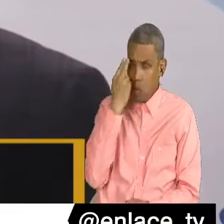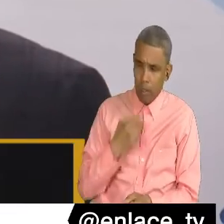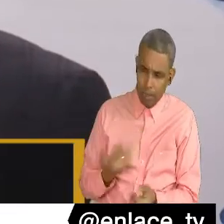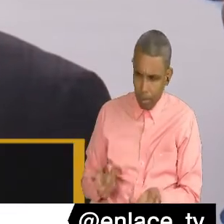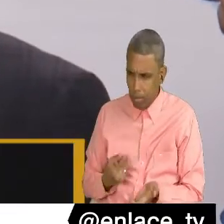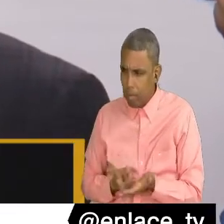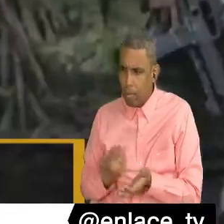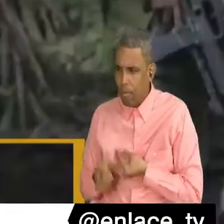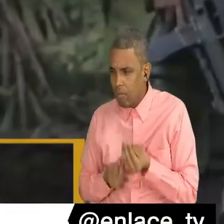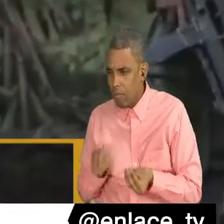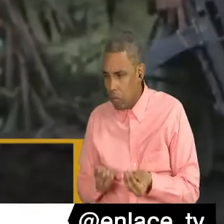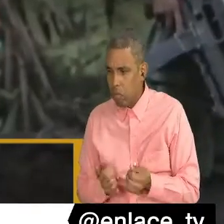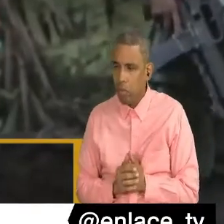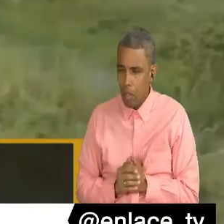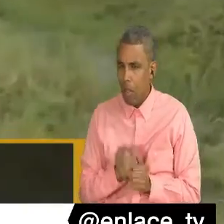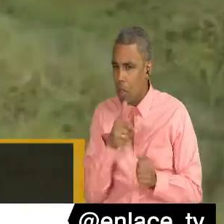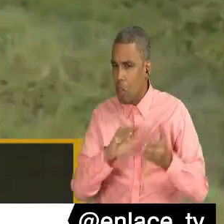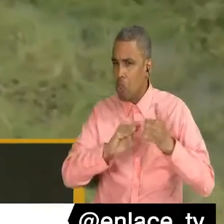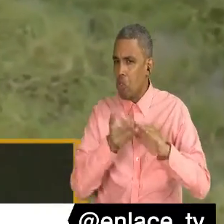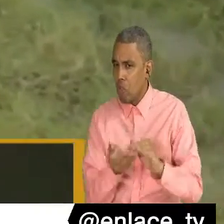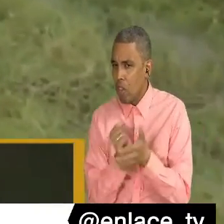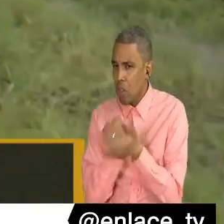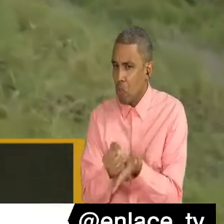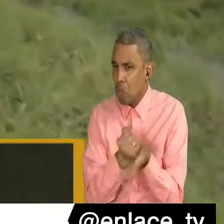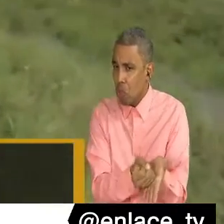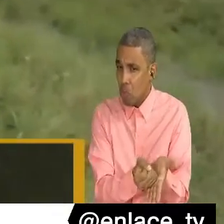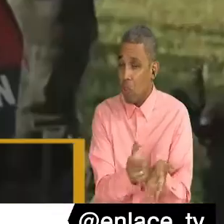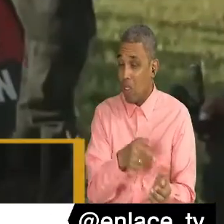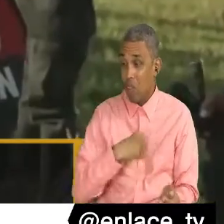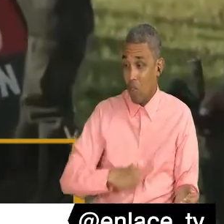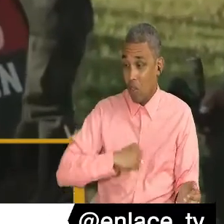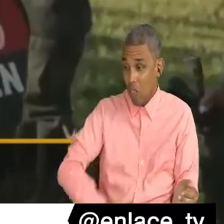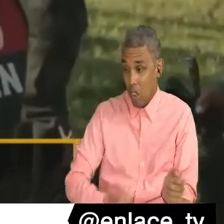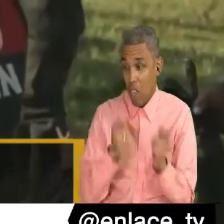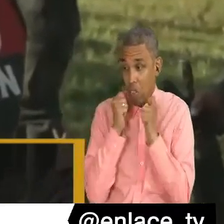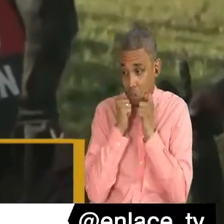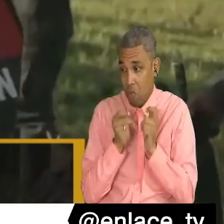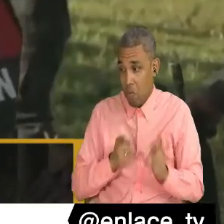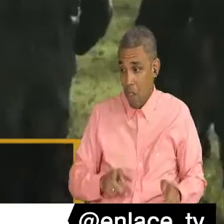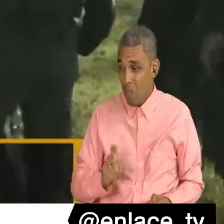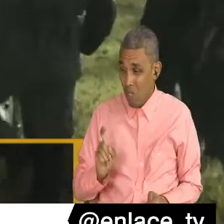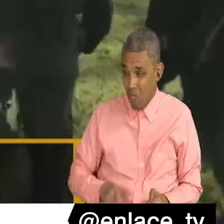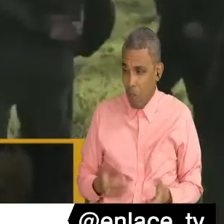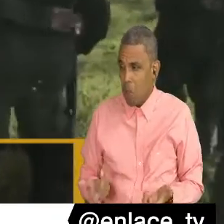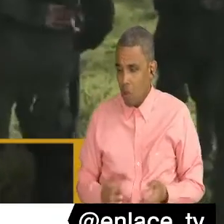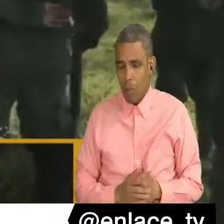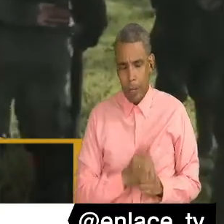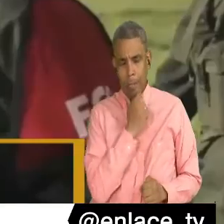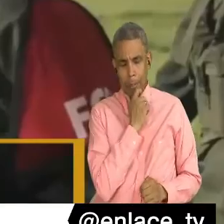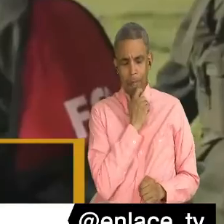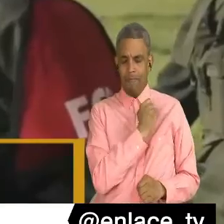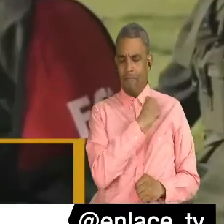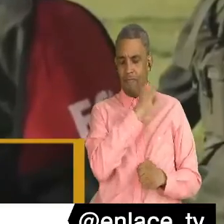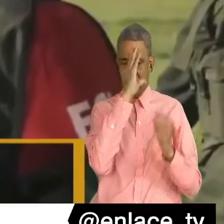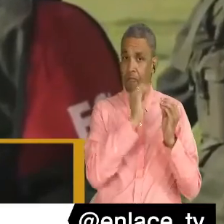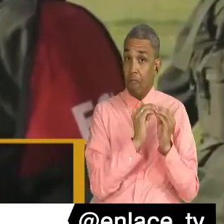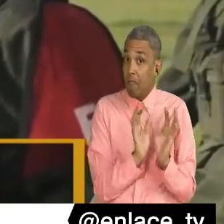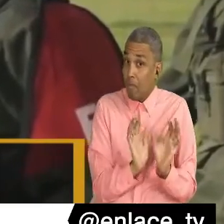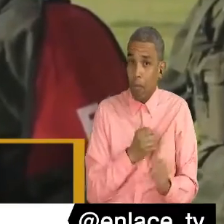Las personas que viven en las áreas afectadas por el conflicto con el ELN ellos tienen los mismos derechos de todos